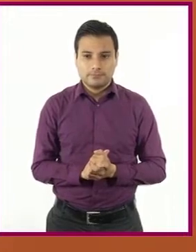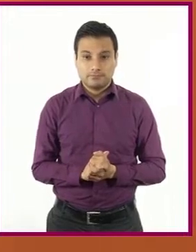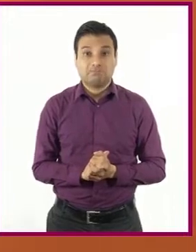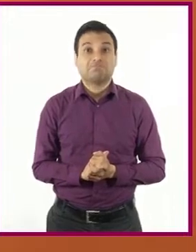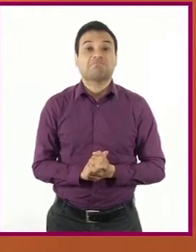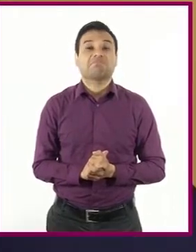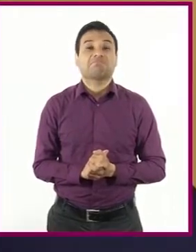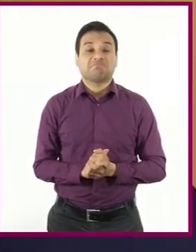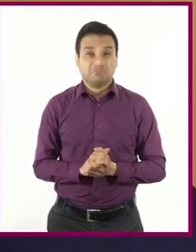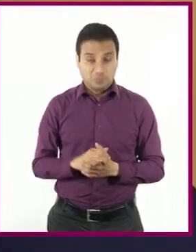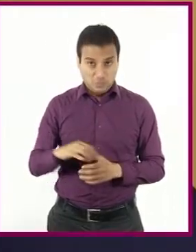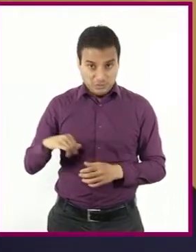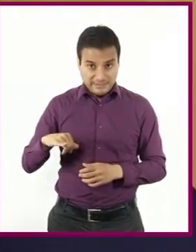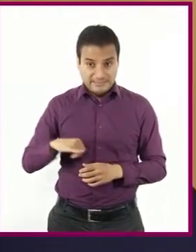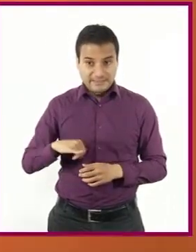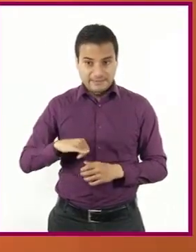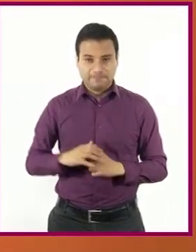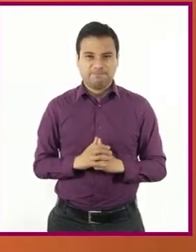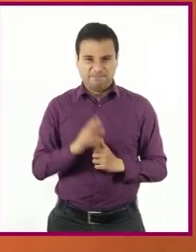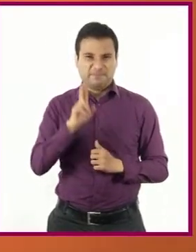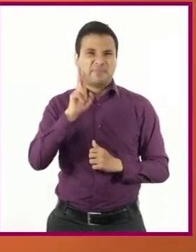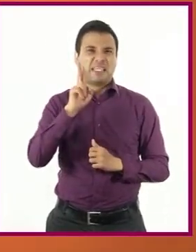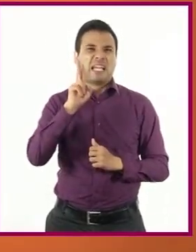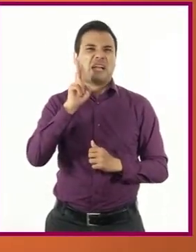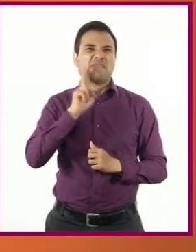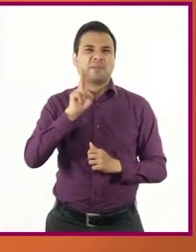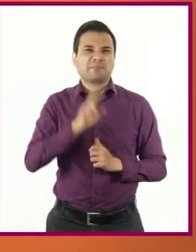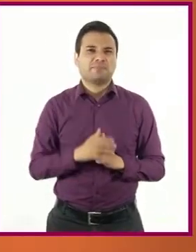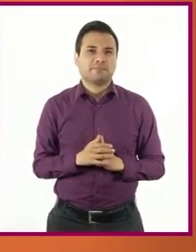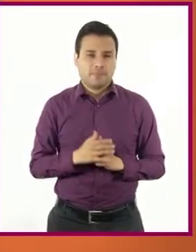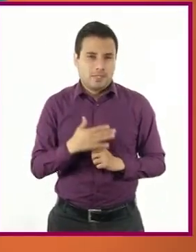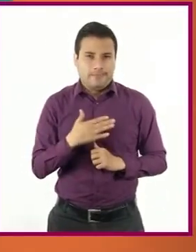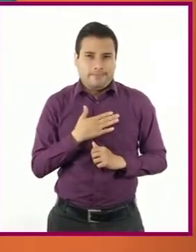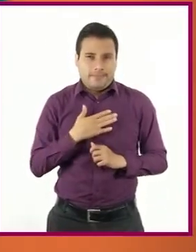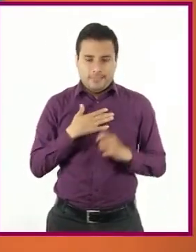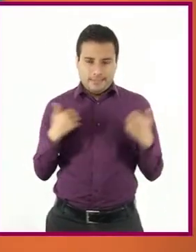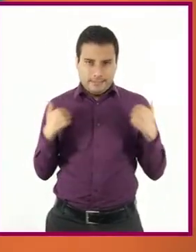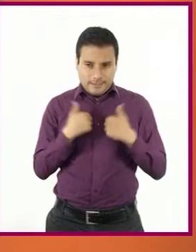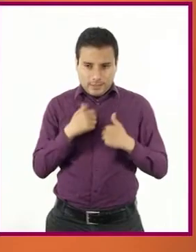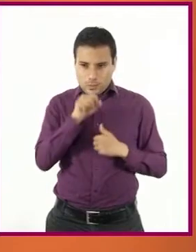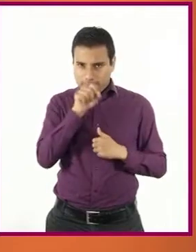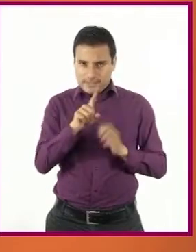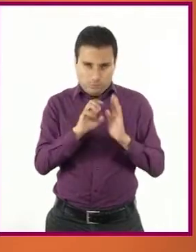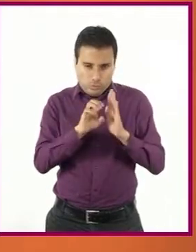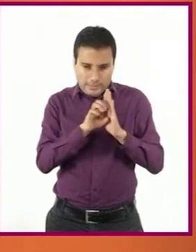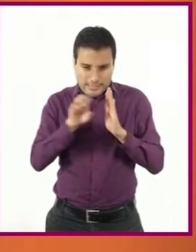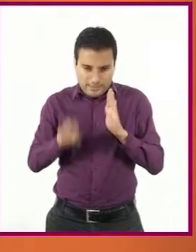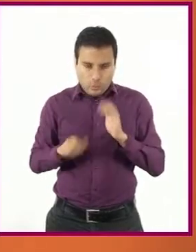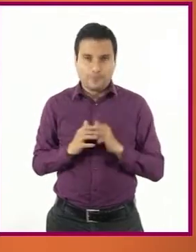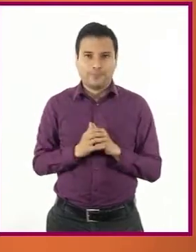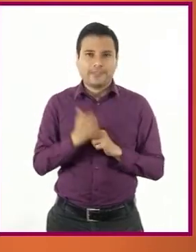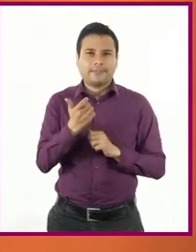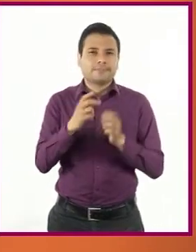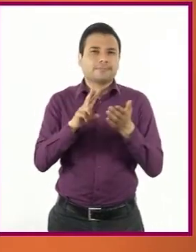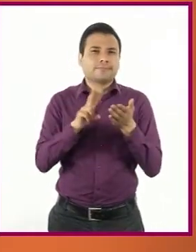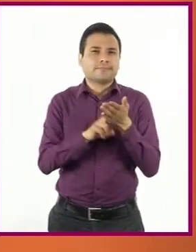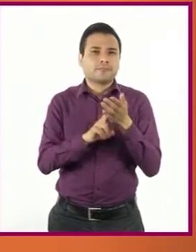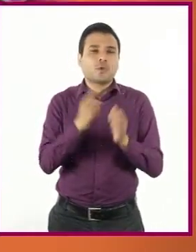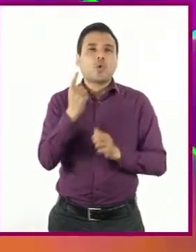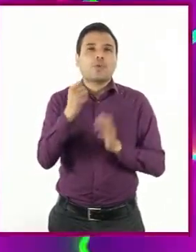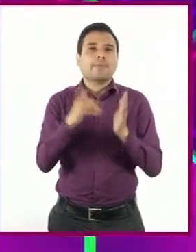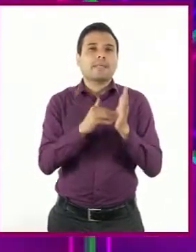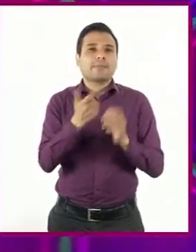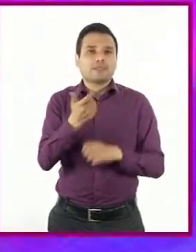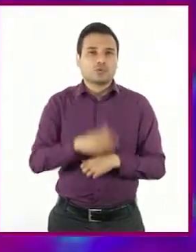Interesante problema. Resolvamos utilizando mi saco como ejemplo. Si considero su precio en 1,000 pesos sin el IVA,